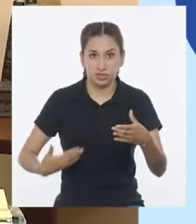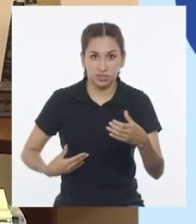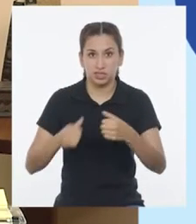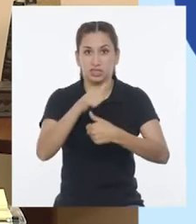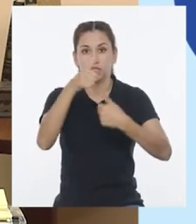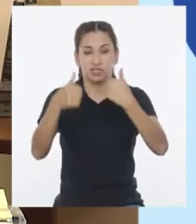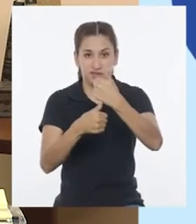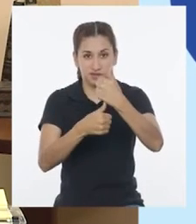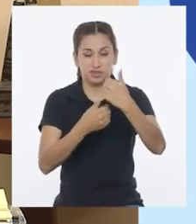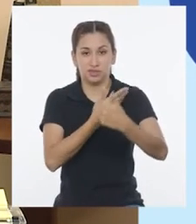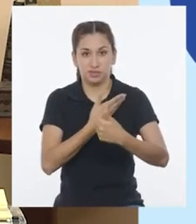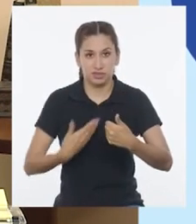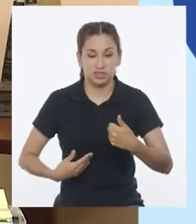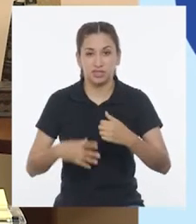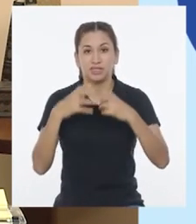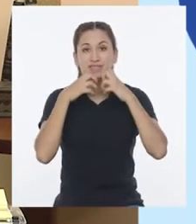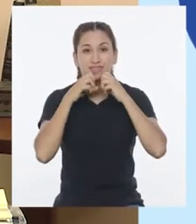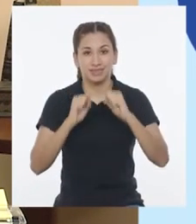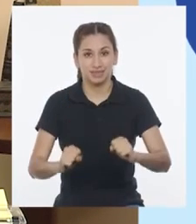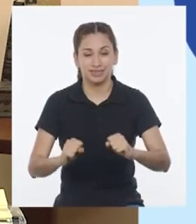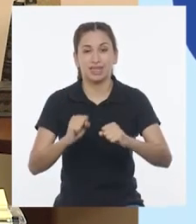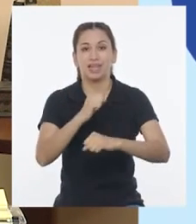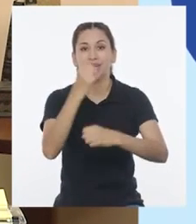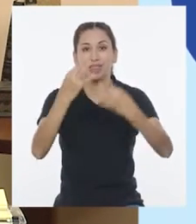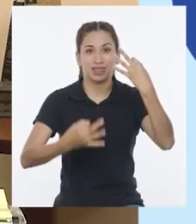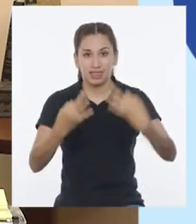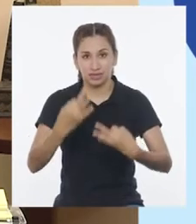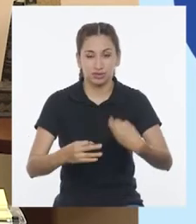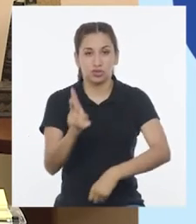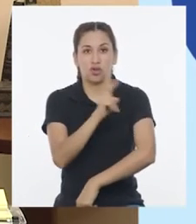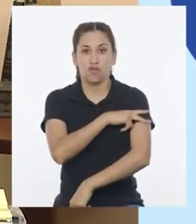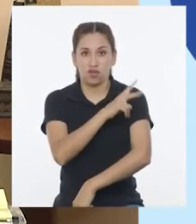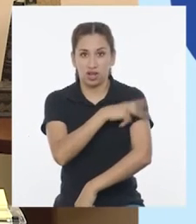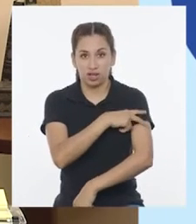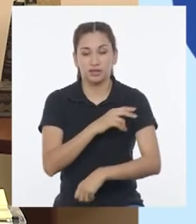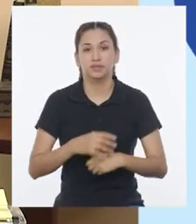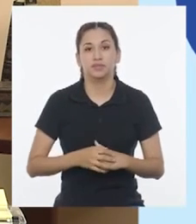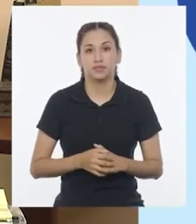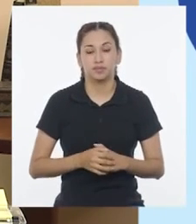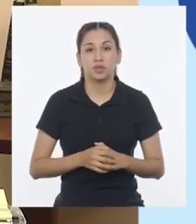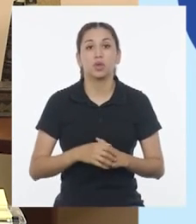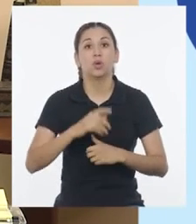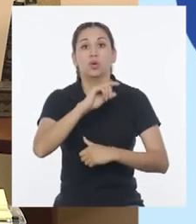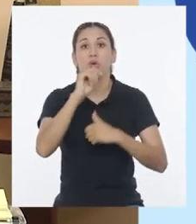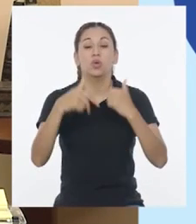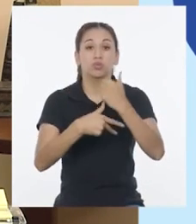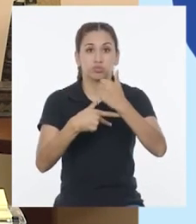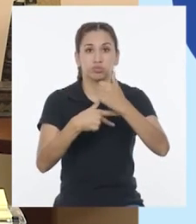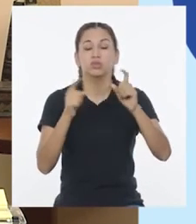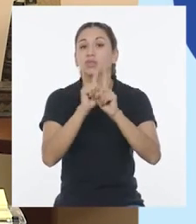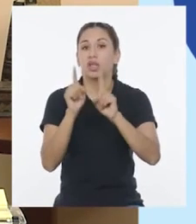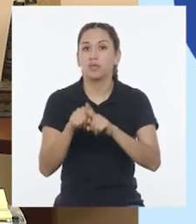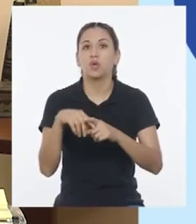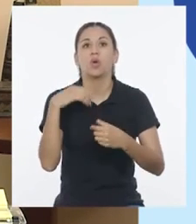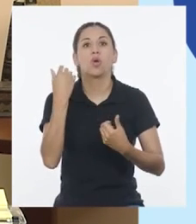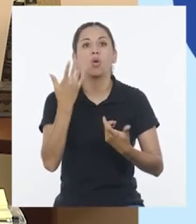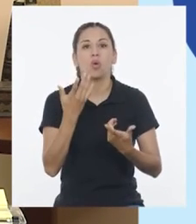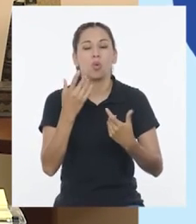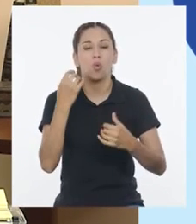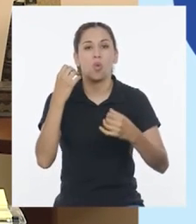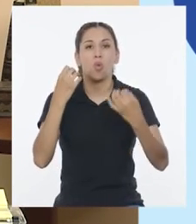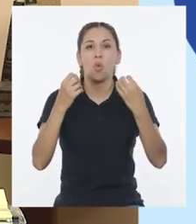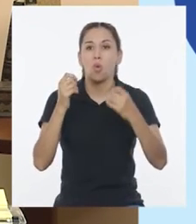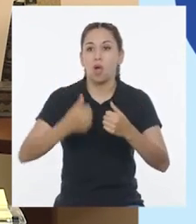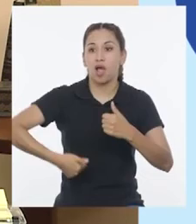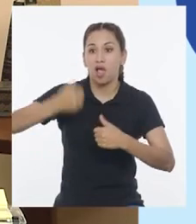ronda organizamos un comité con su presidente, vicepresidente, secretario, tesorero y vocales. Luego se